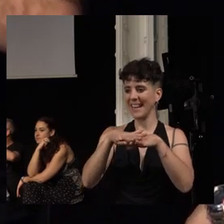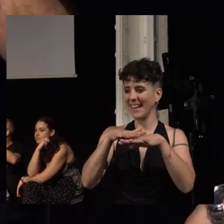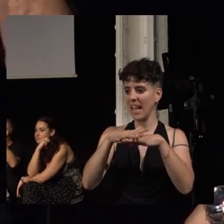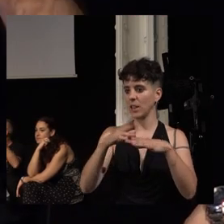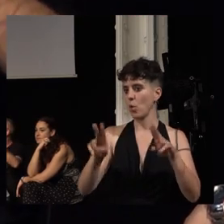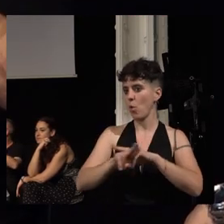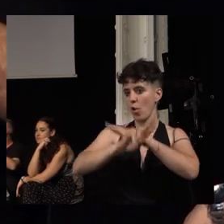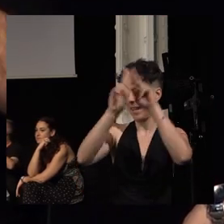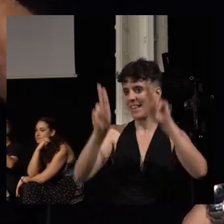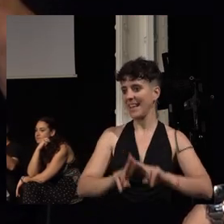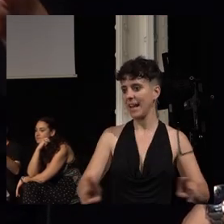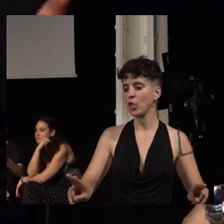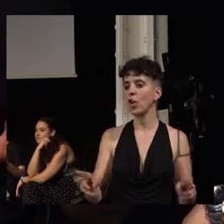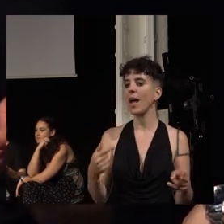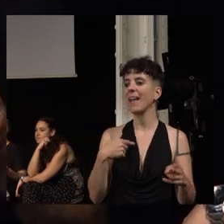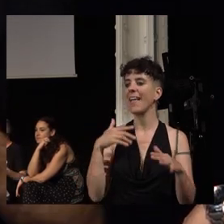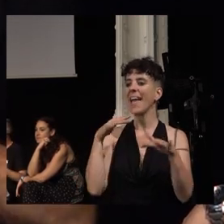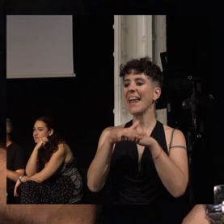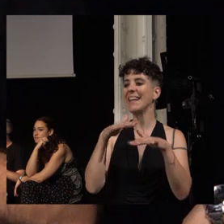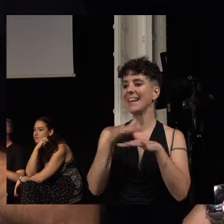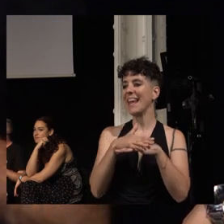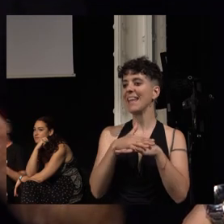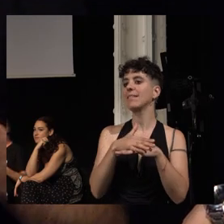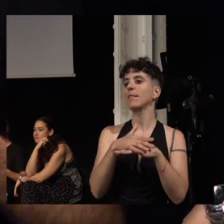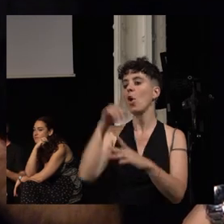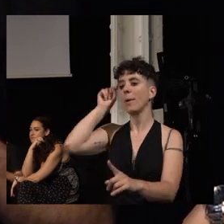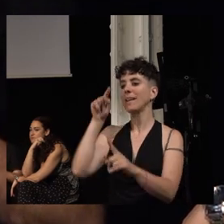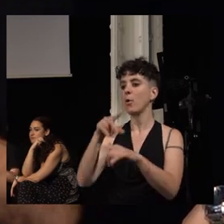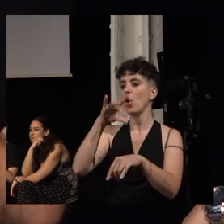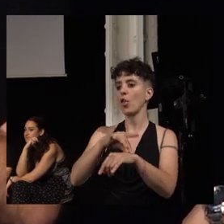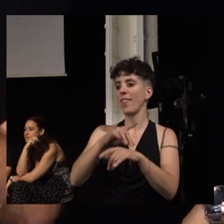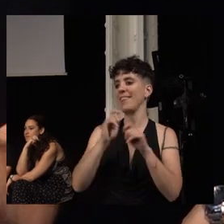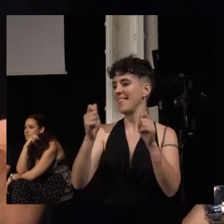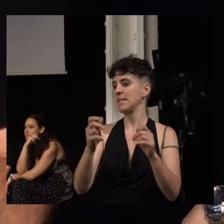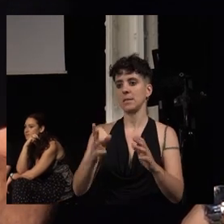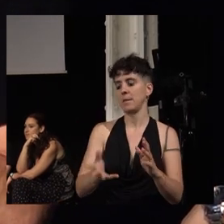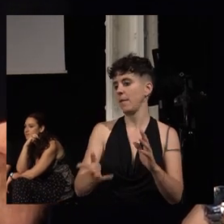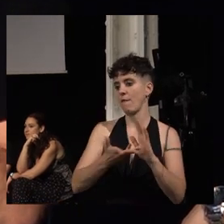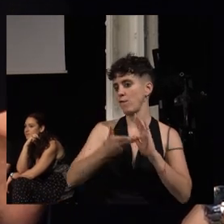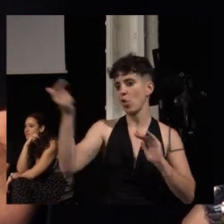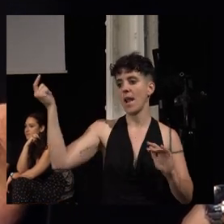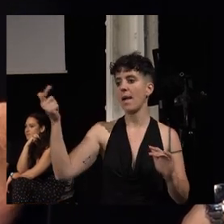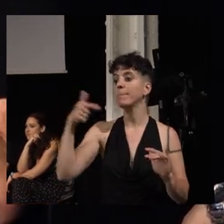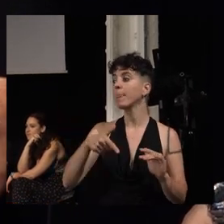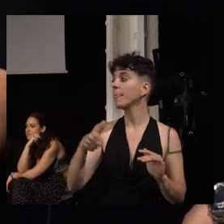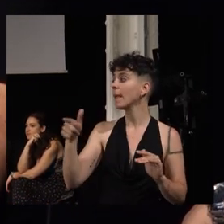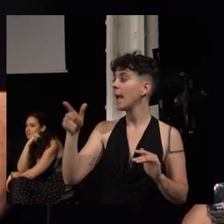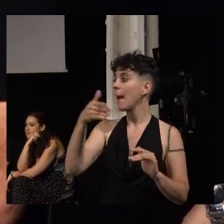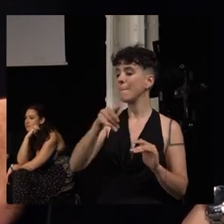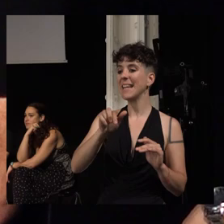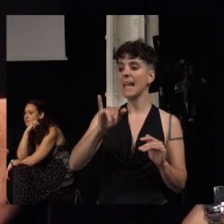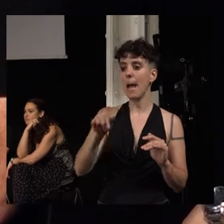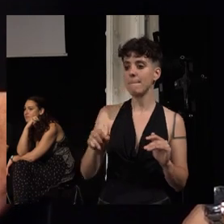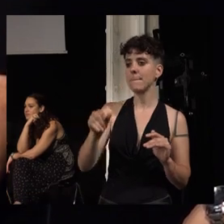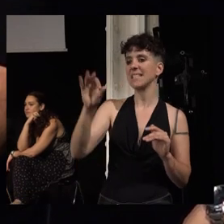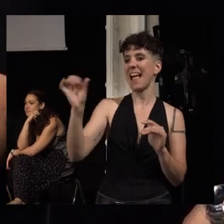escapado a todas y todos de las manos, la red por la despatologización, en la que tú, Sandra y Miriam, hicisteis un artículo donde hay que dejar esa